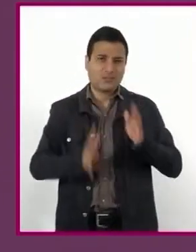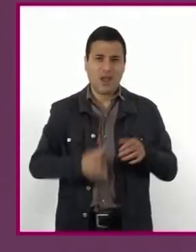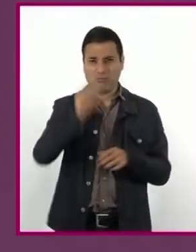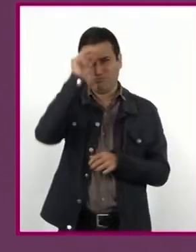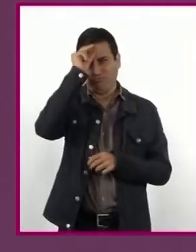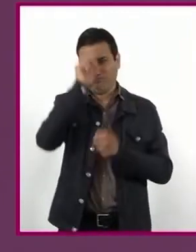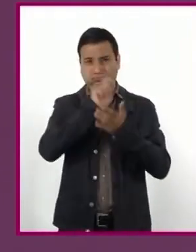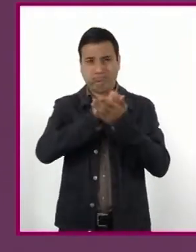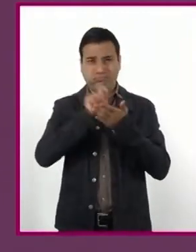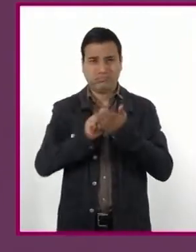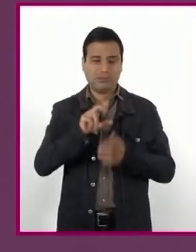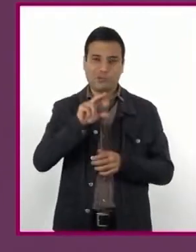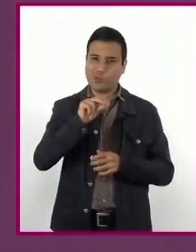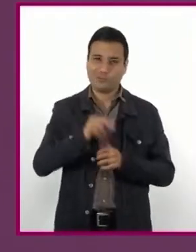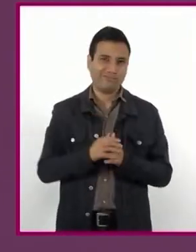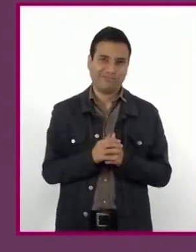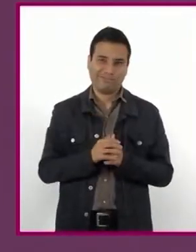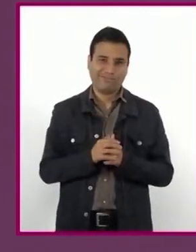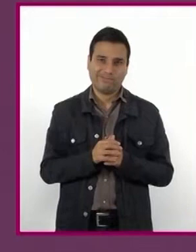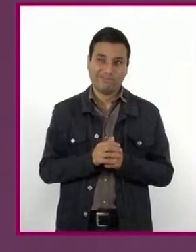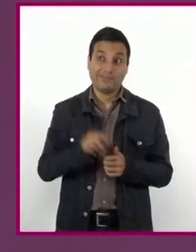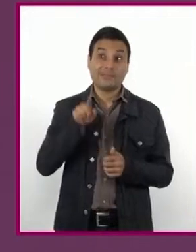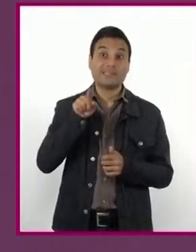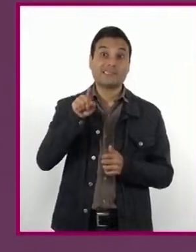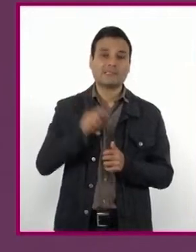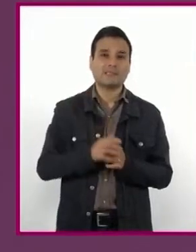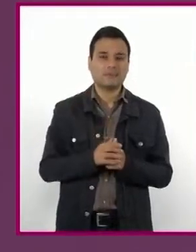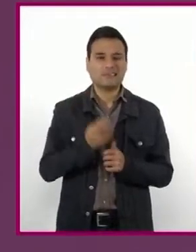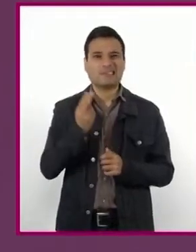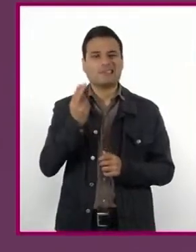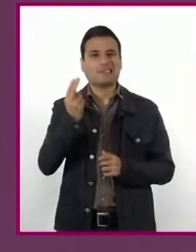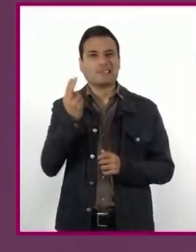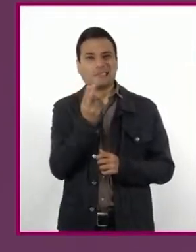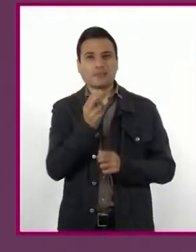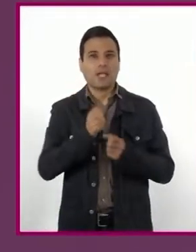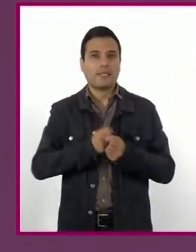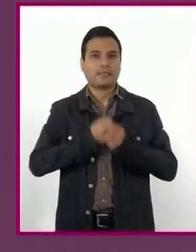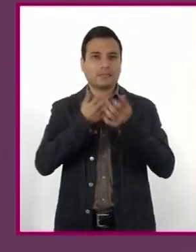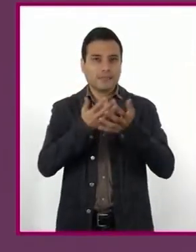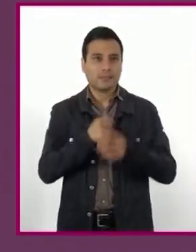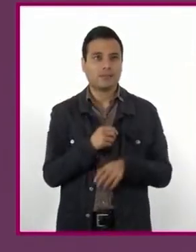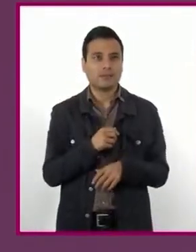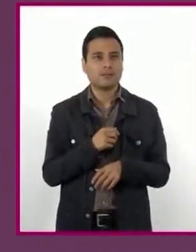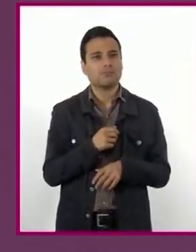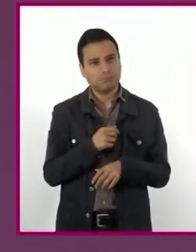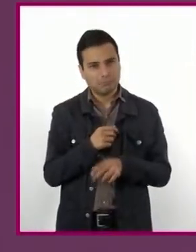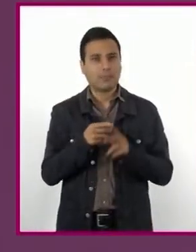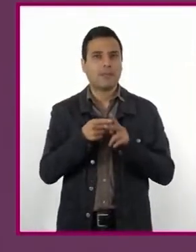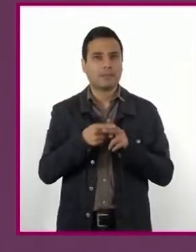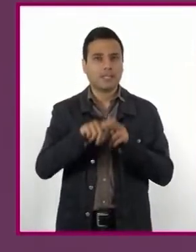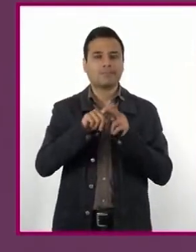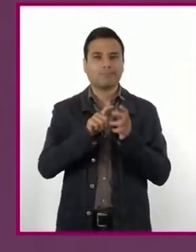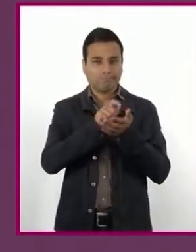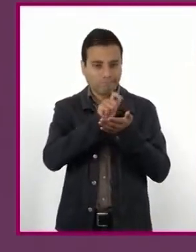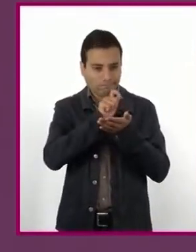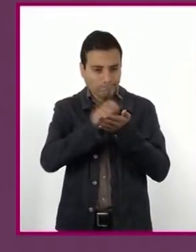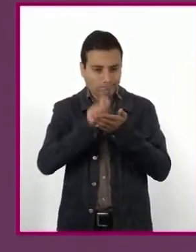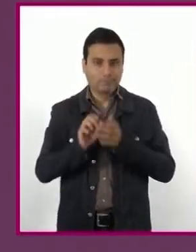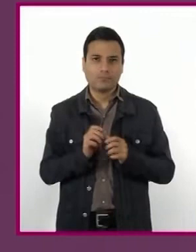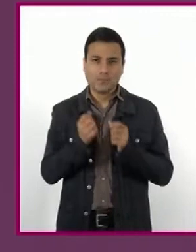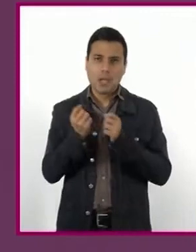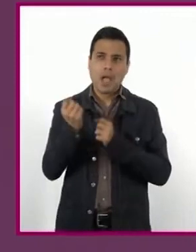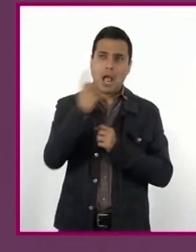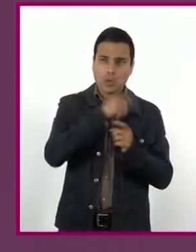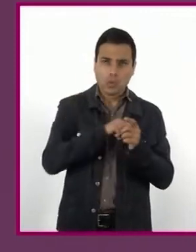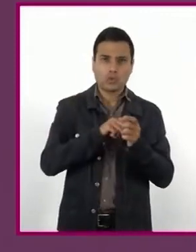escribir. Simplemente tuvieron la necesidad de expresarse mediante la pluma y el papel. Algunos con más y otros